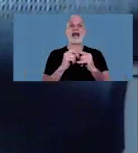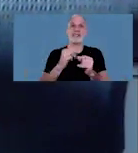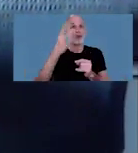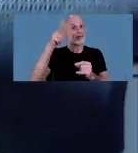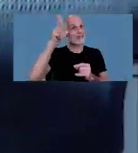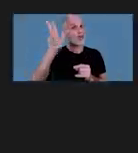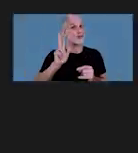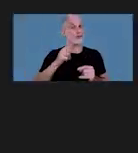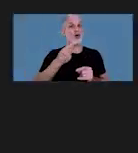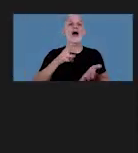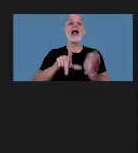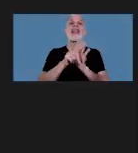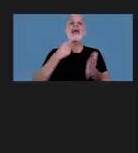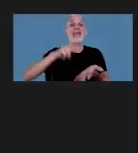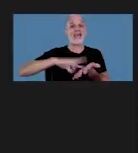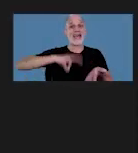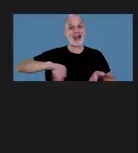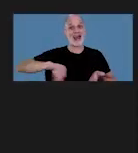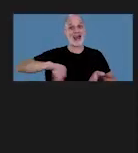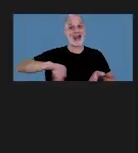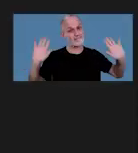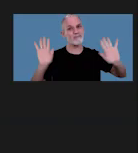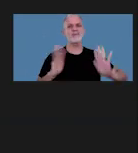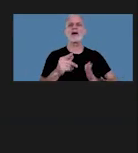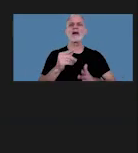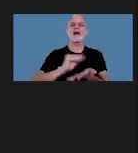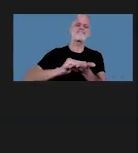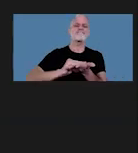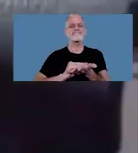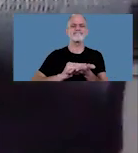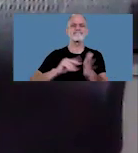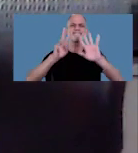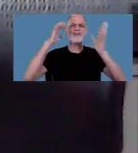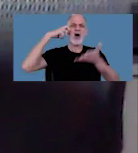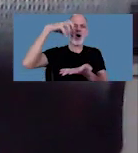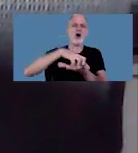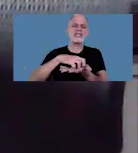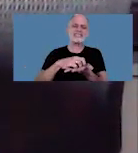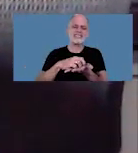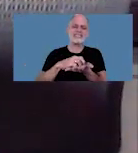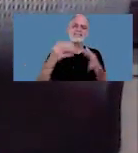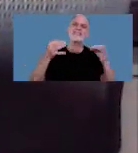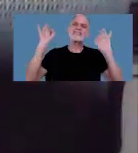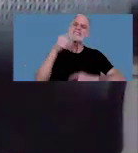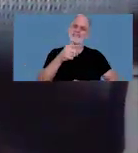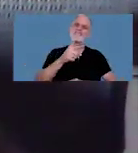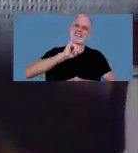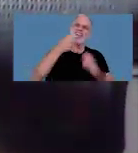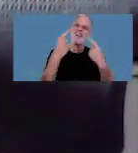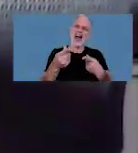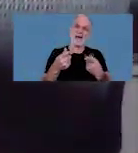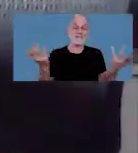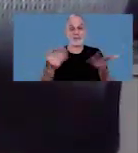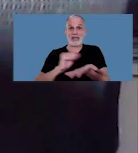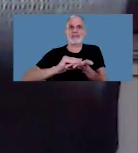ganancia. El legislador decidió eximir, o sea, siempre un